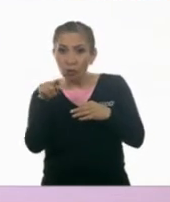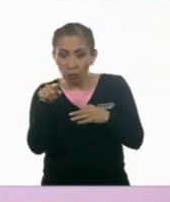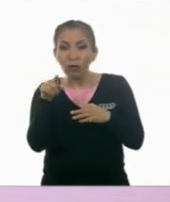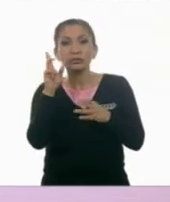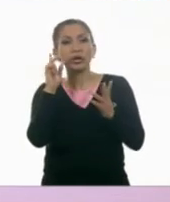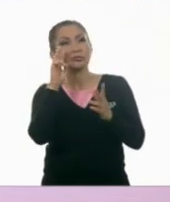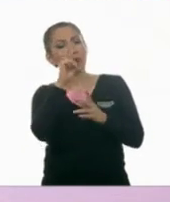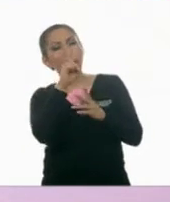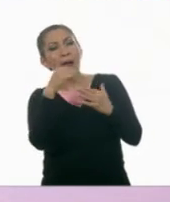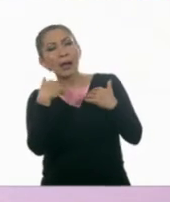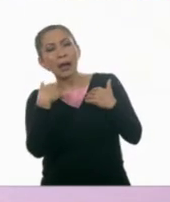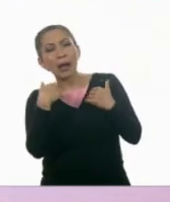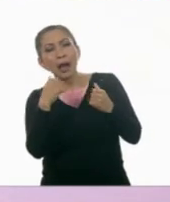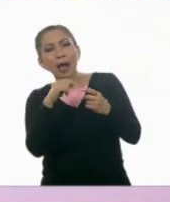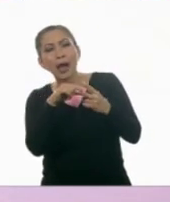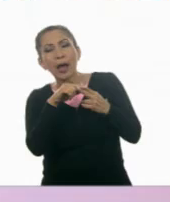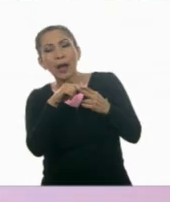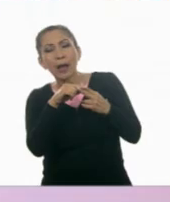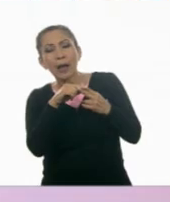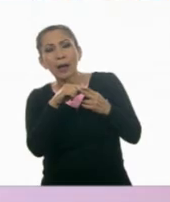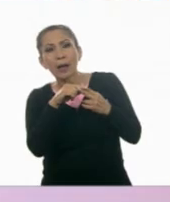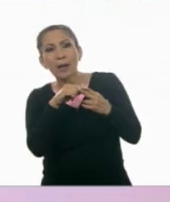todos empiecen a,